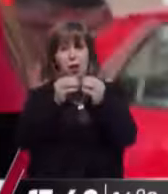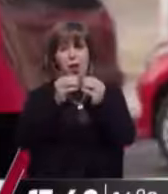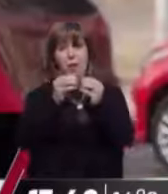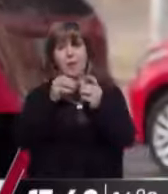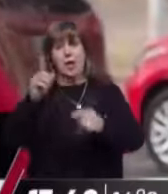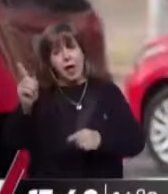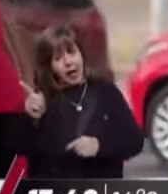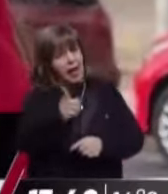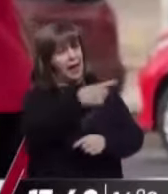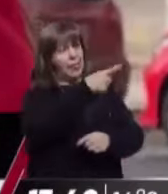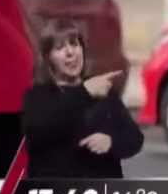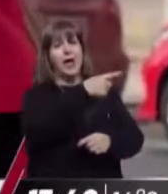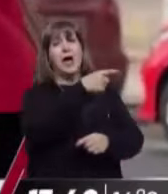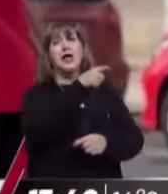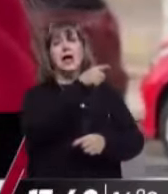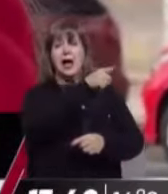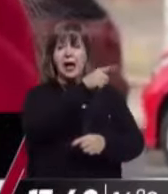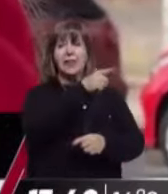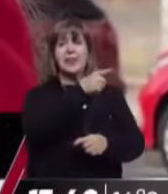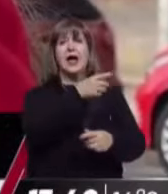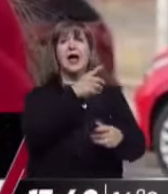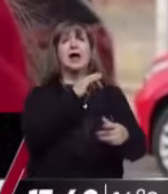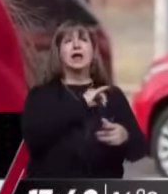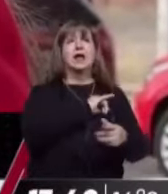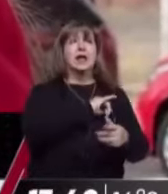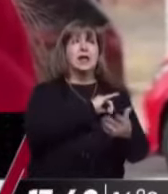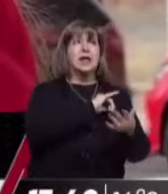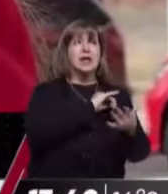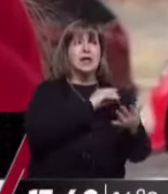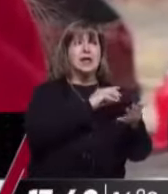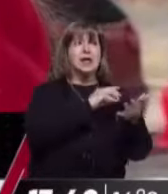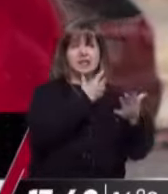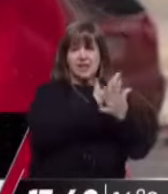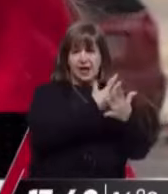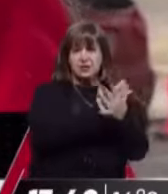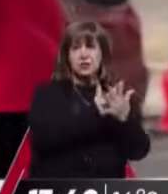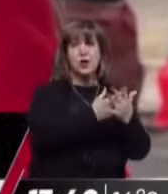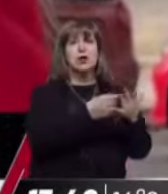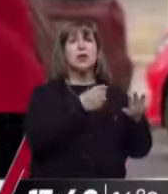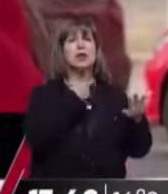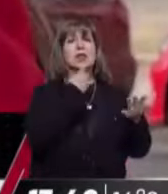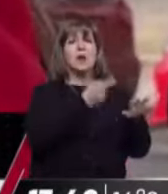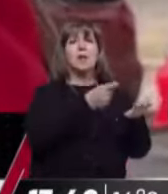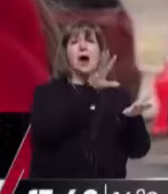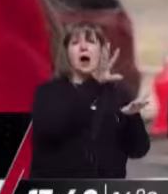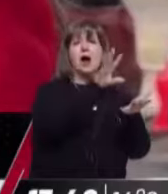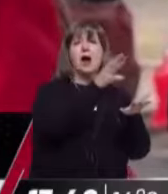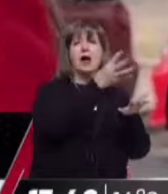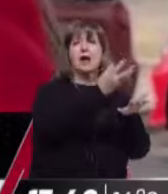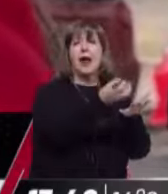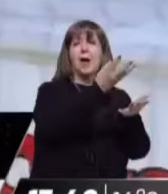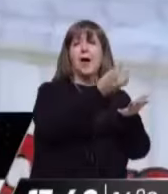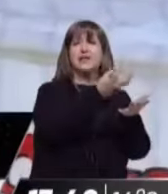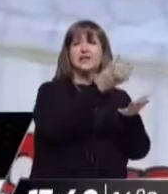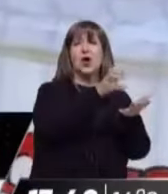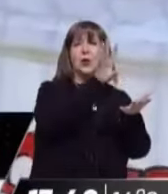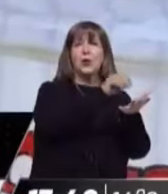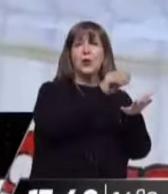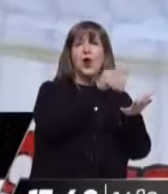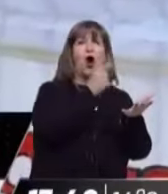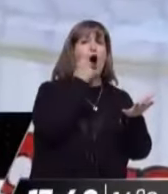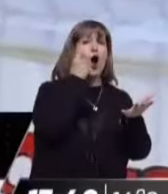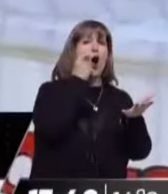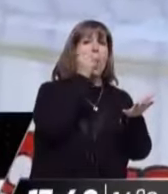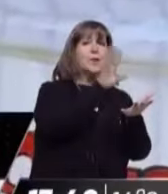solo leer las mismas denuncias de ellas y la desgrabación que hizo el Ministerio Público Fiscal